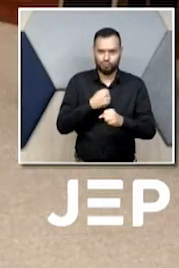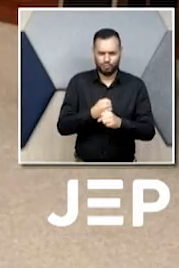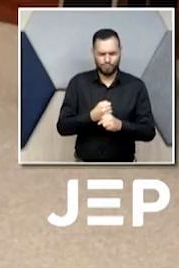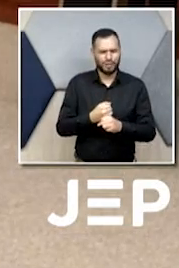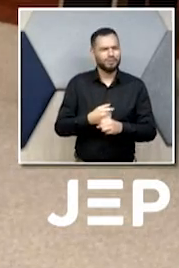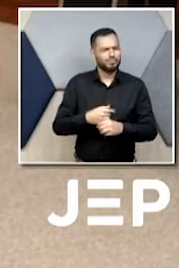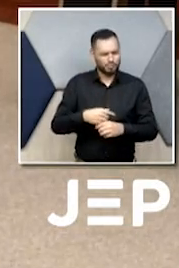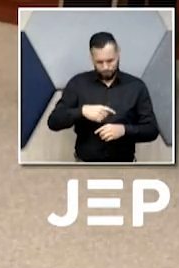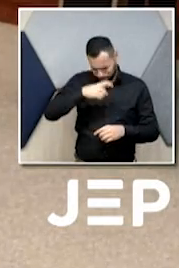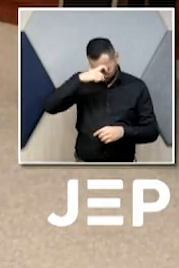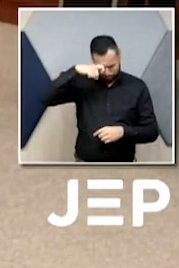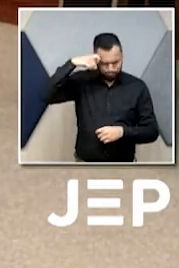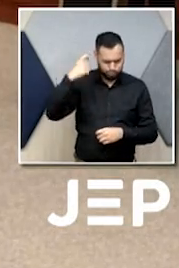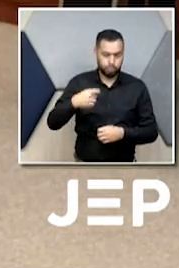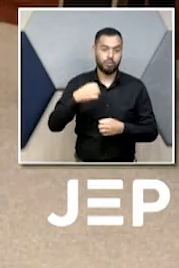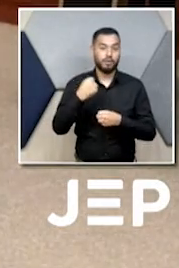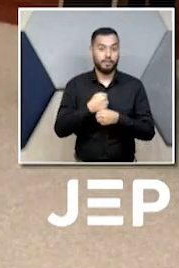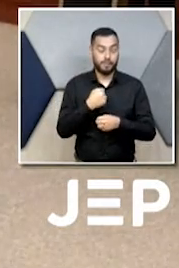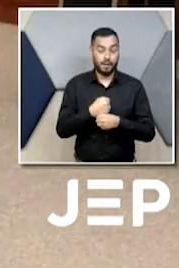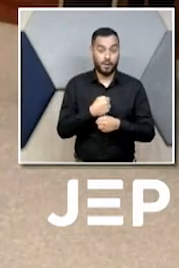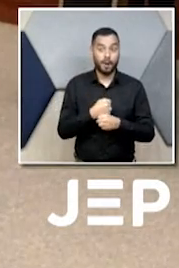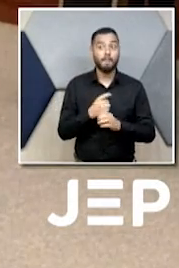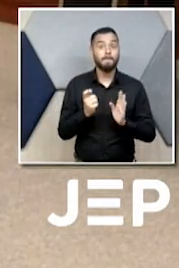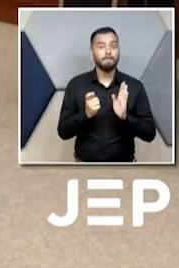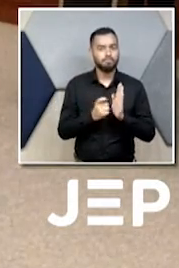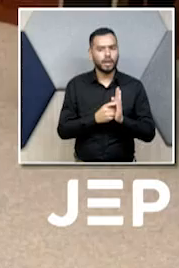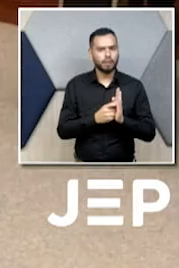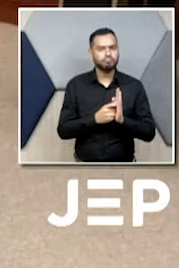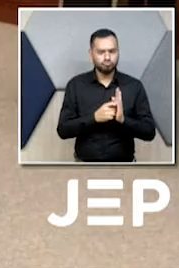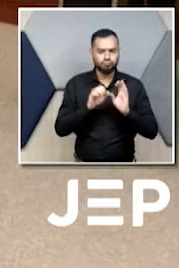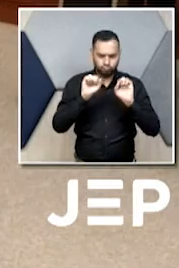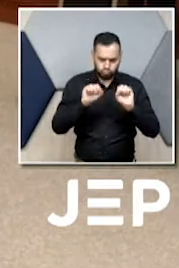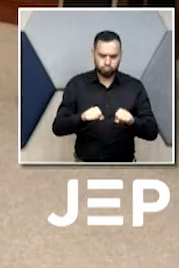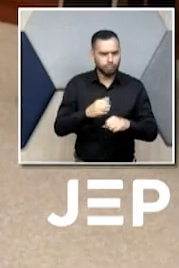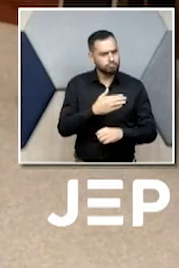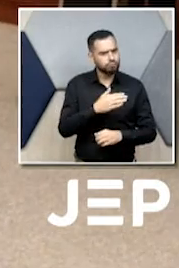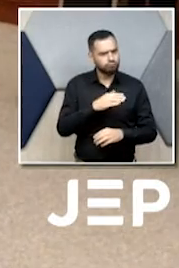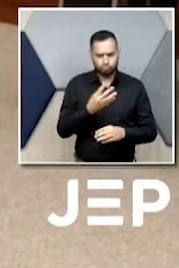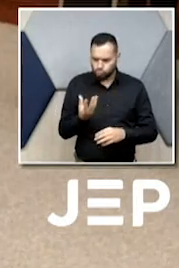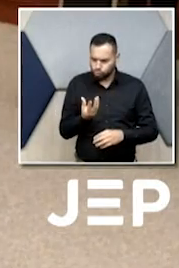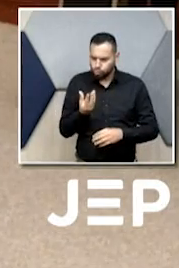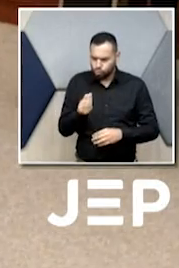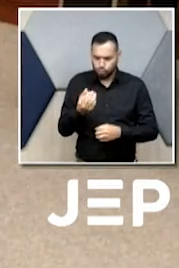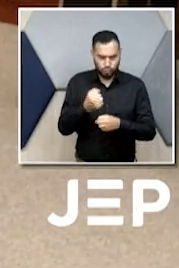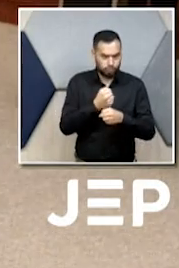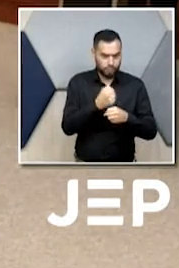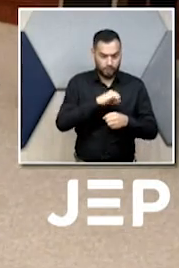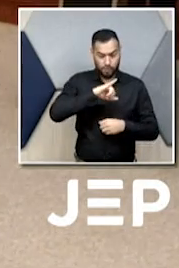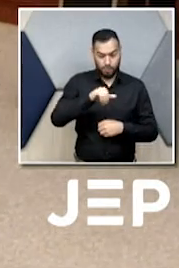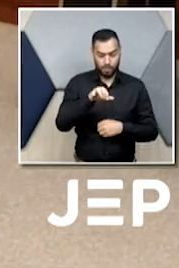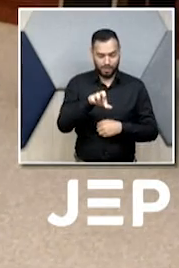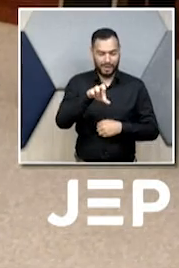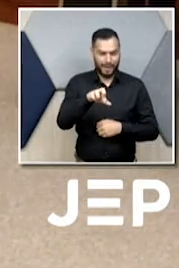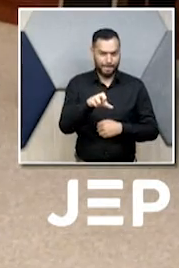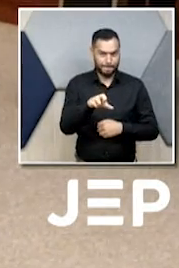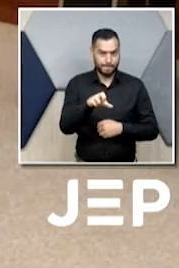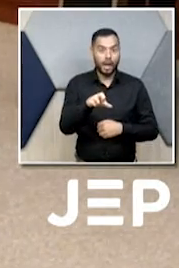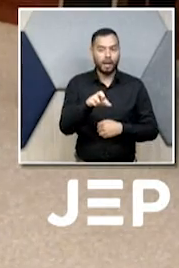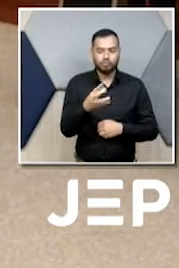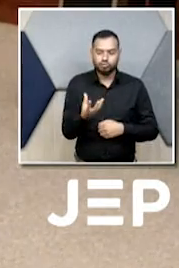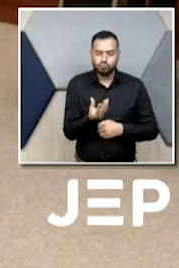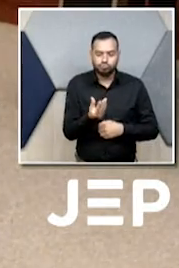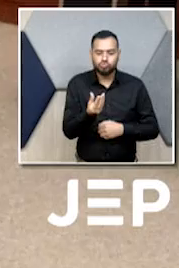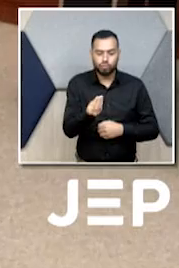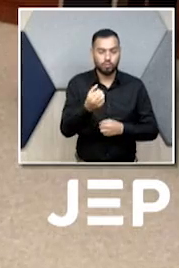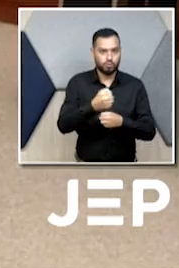trabajo, pero pueden contar con que todo este equipo de la Jurisdicción Especial para la Paz es un equipo que trabaja con